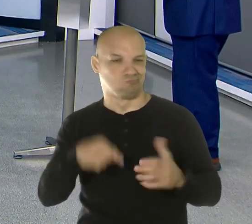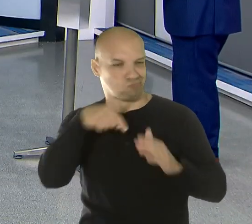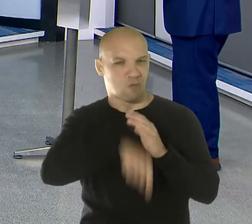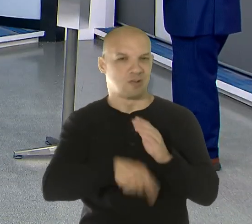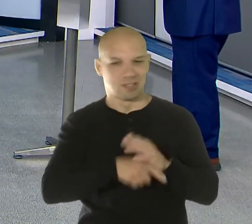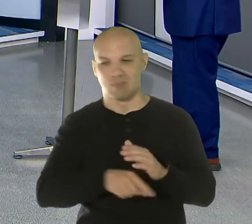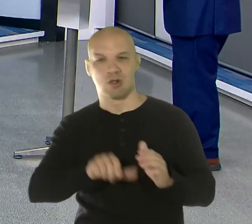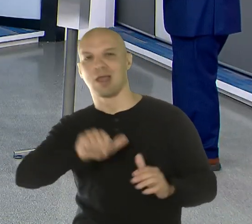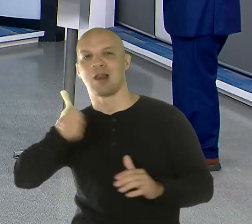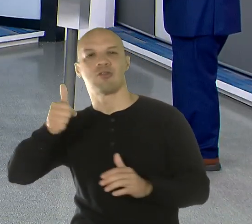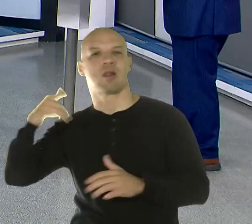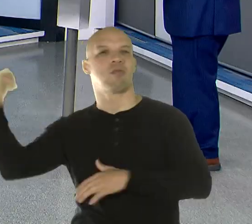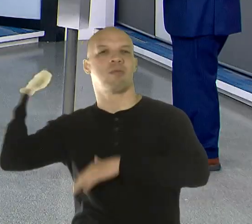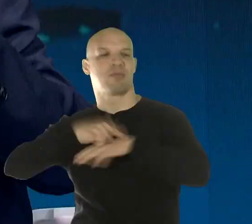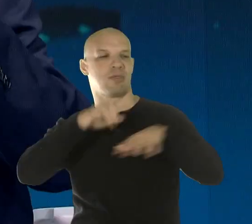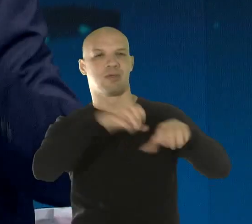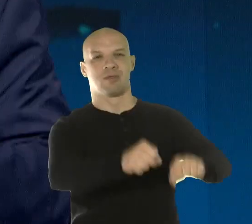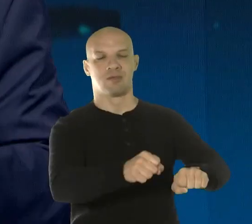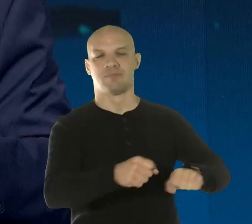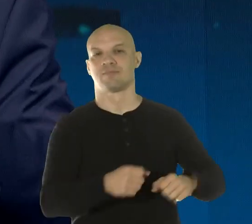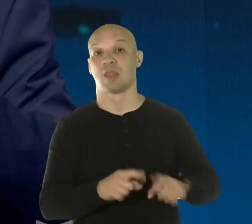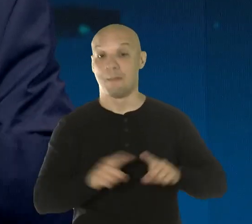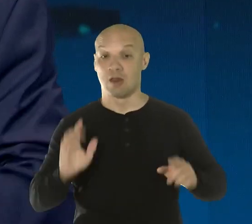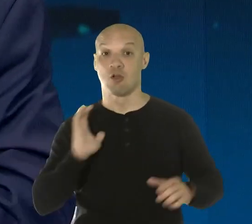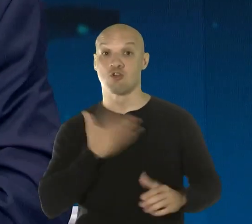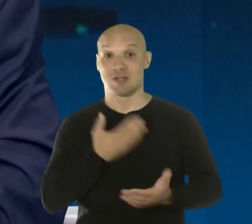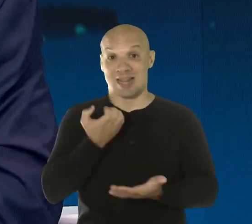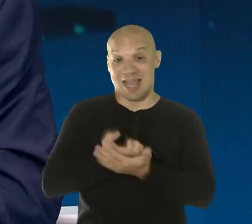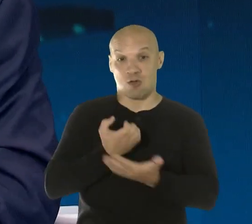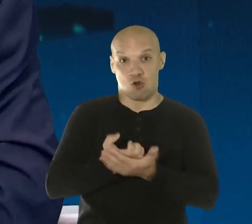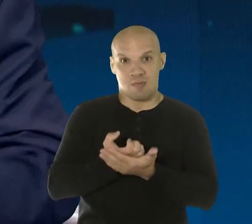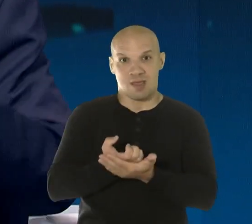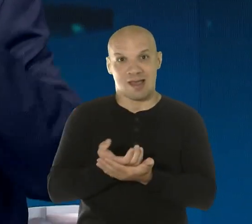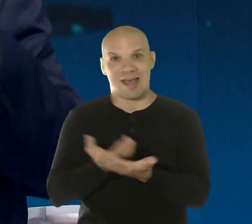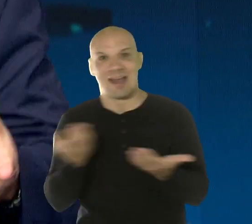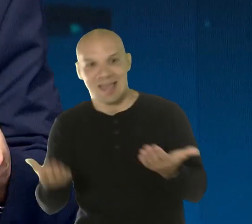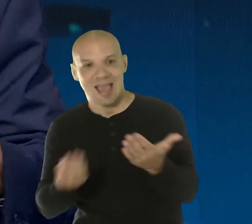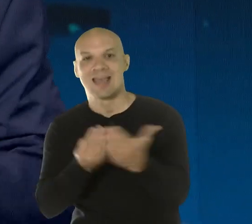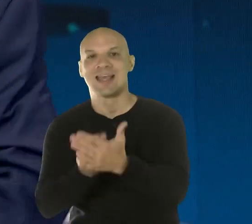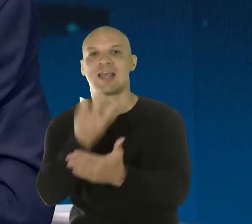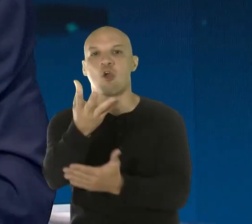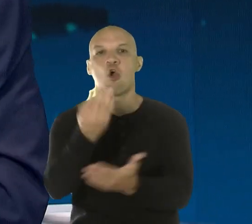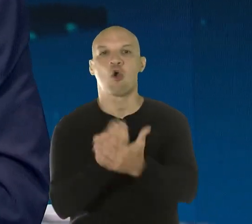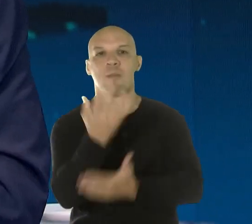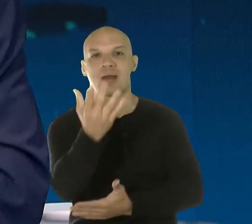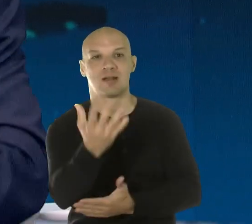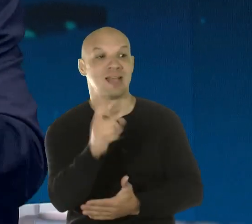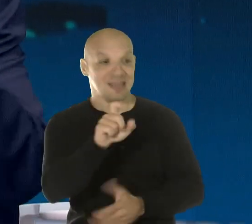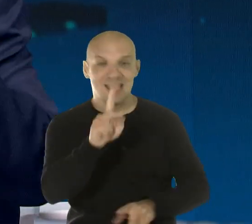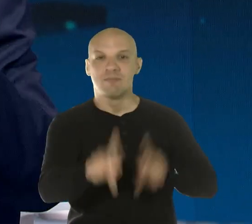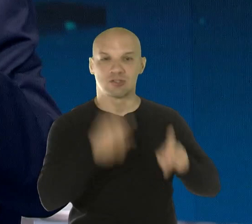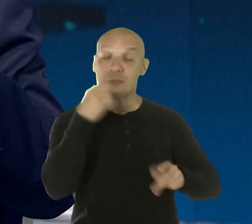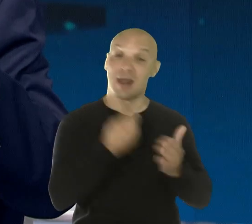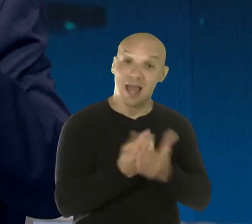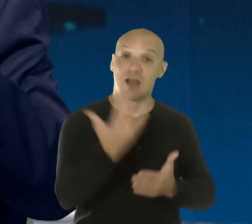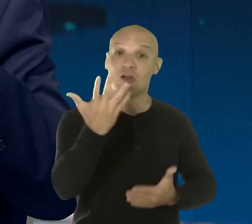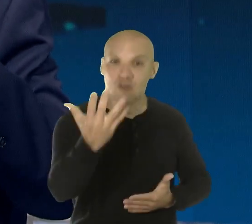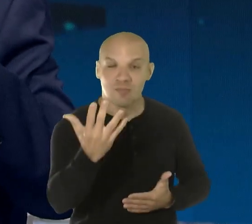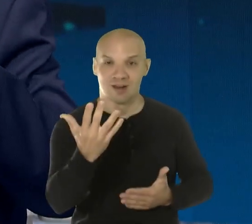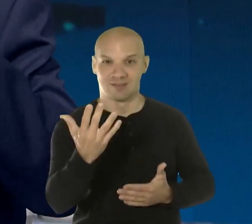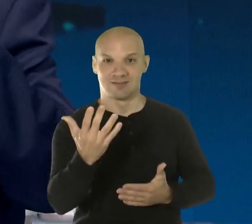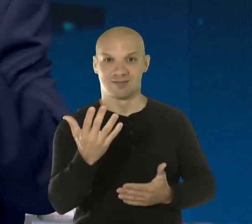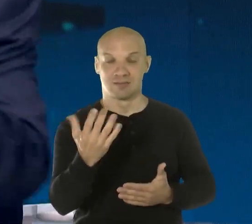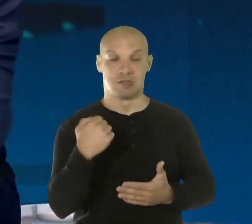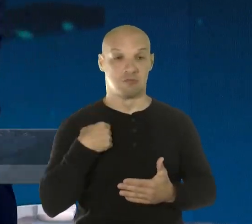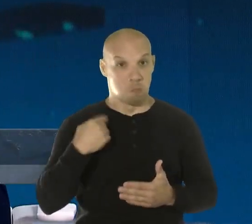rápidamente recordar, nuestra economía es una economía de consumo. Y entonces necesitamos gente para consumir. Y digo, tengo mi idea de que a